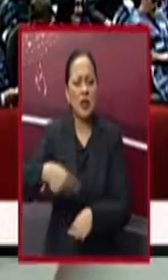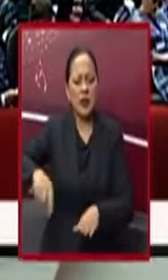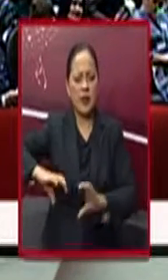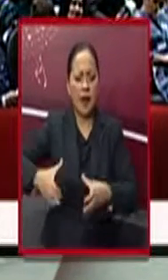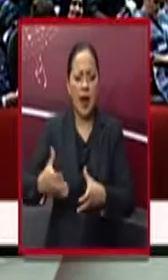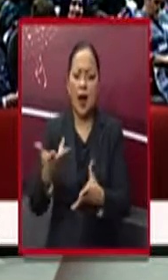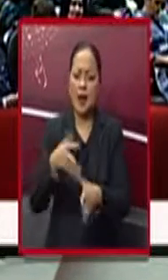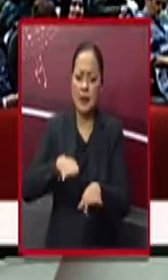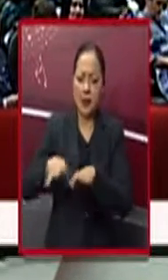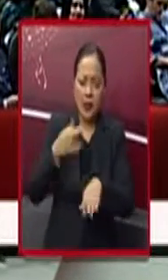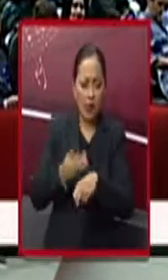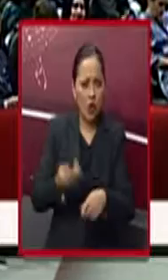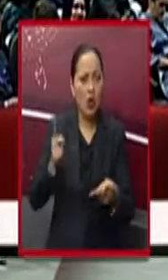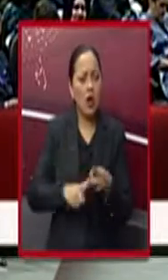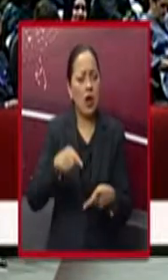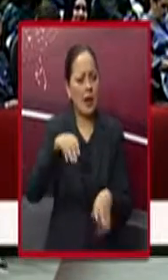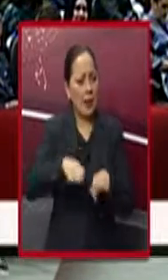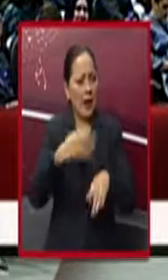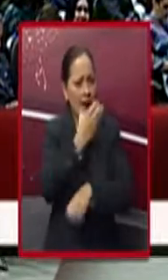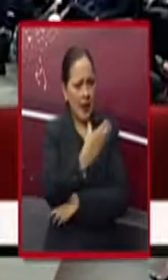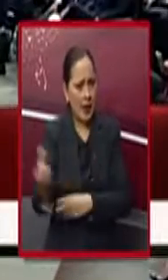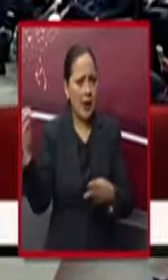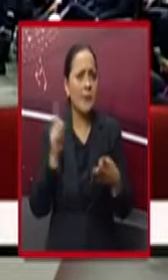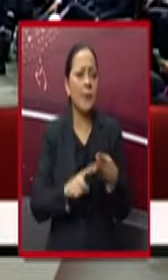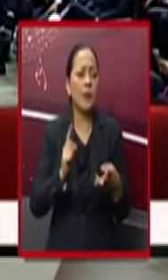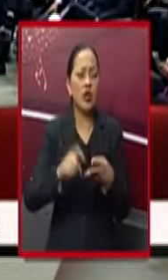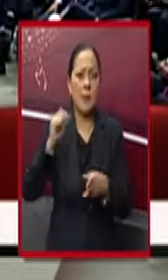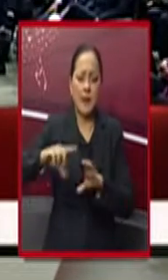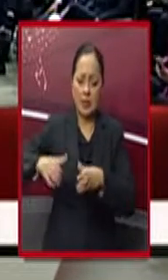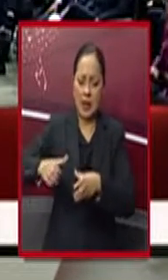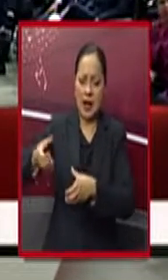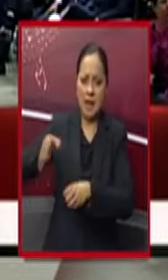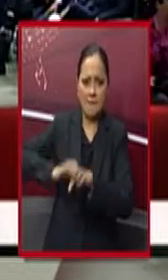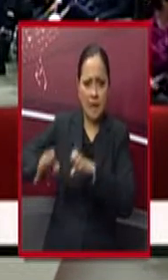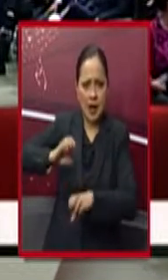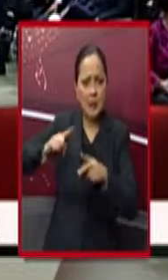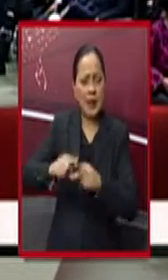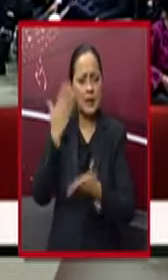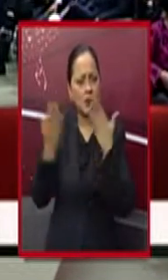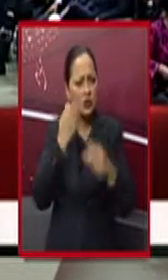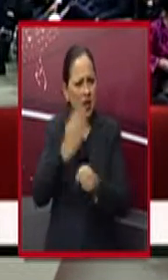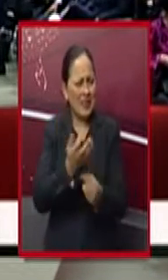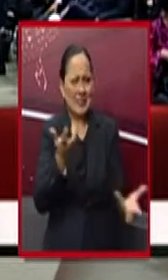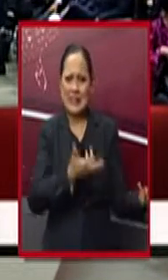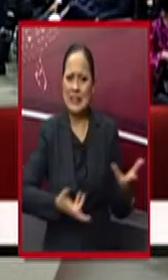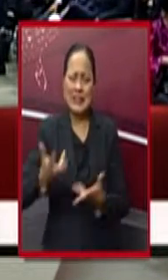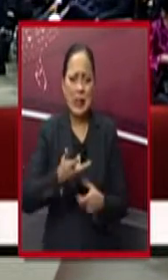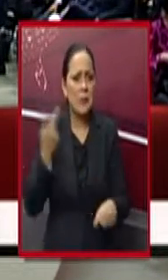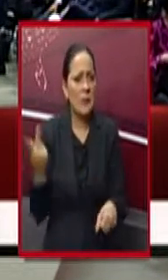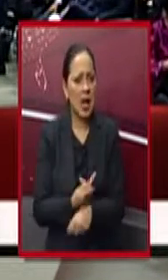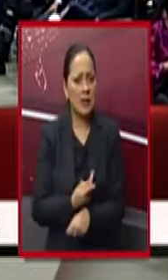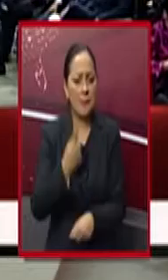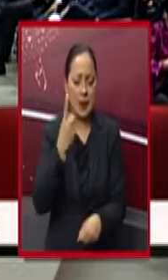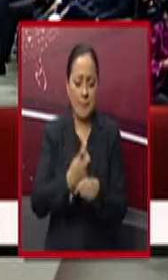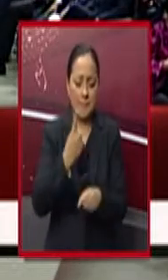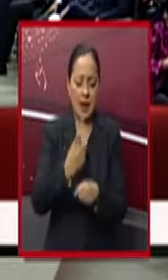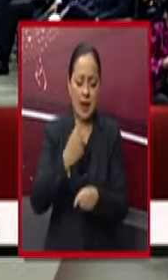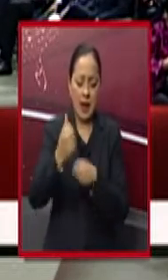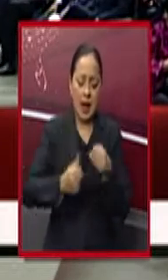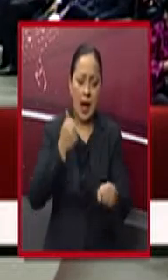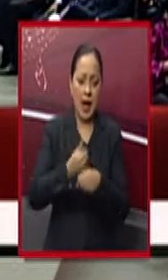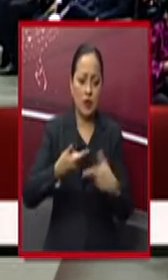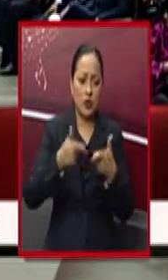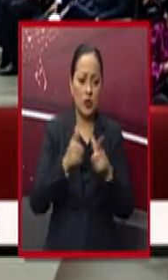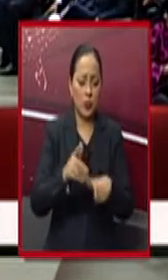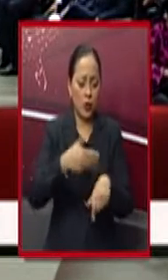al empleado, al campesino, al sector obrero y a los estudiantes. En el primer año de esta 63